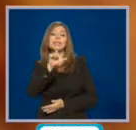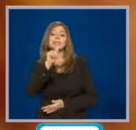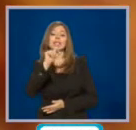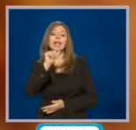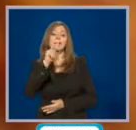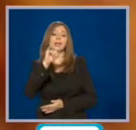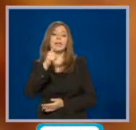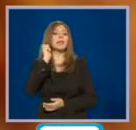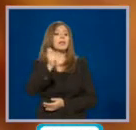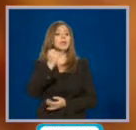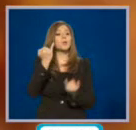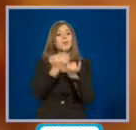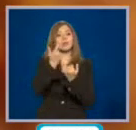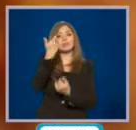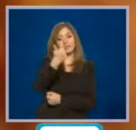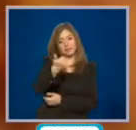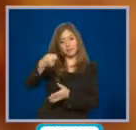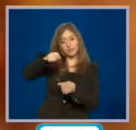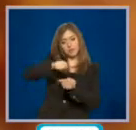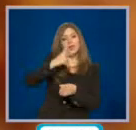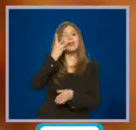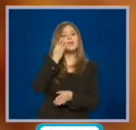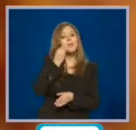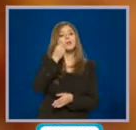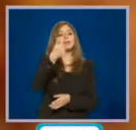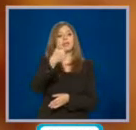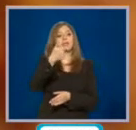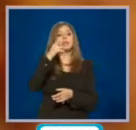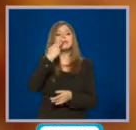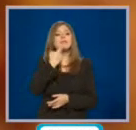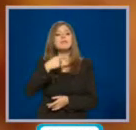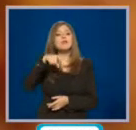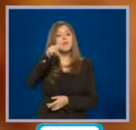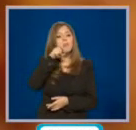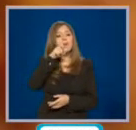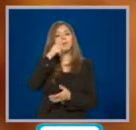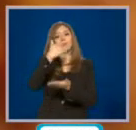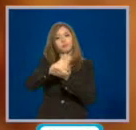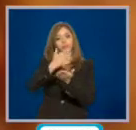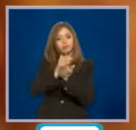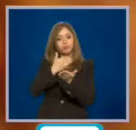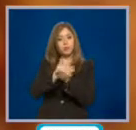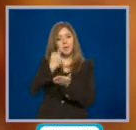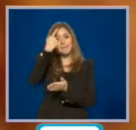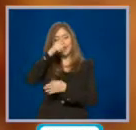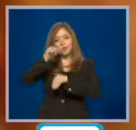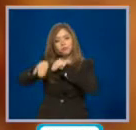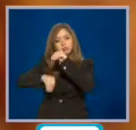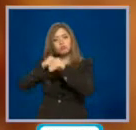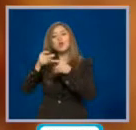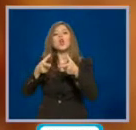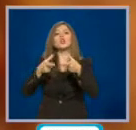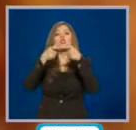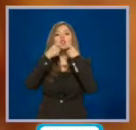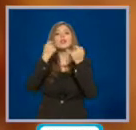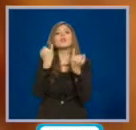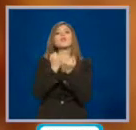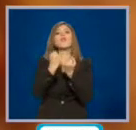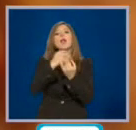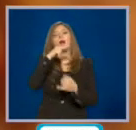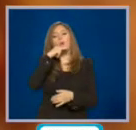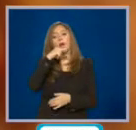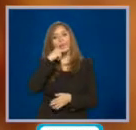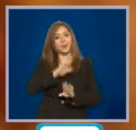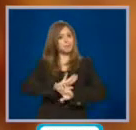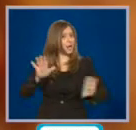limón. 6 piezas de jitomate guaje cortados en cubos pequeños. y bueno, ya para montar y para disfrutar, tostadas y aguacate. ¡Qué